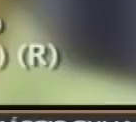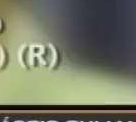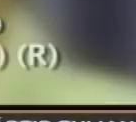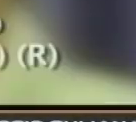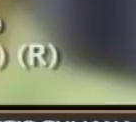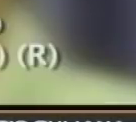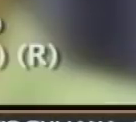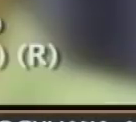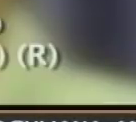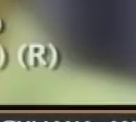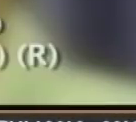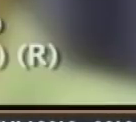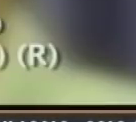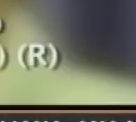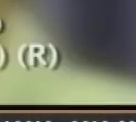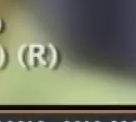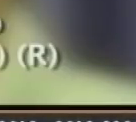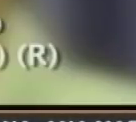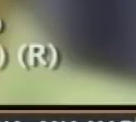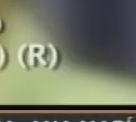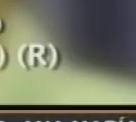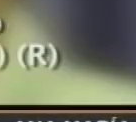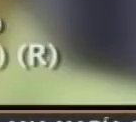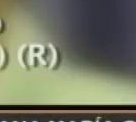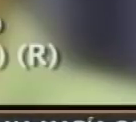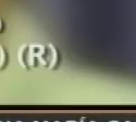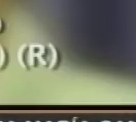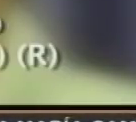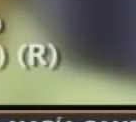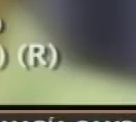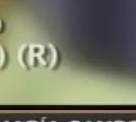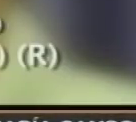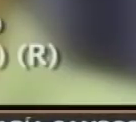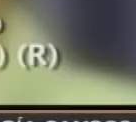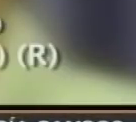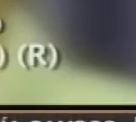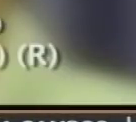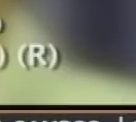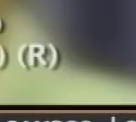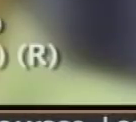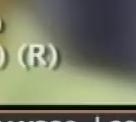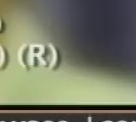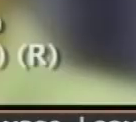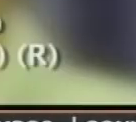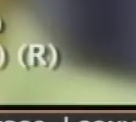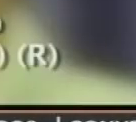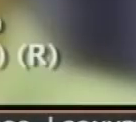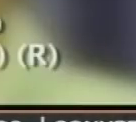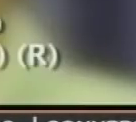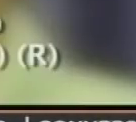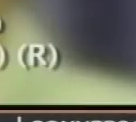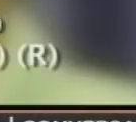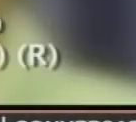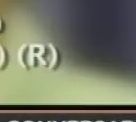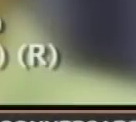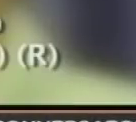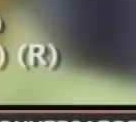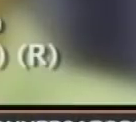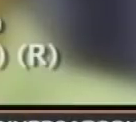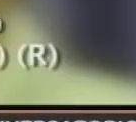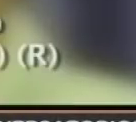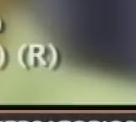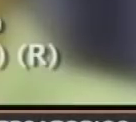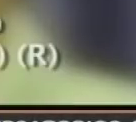diferentes bases y batas para evitar que se la vayan a destruir, que supuestamente ellos no saben que esa